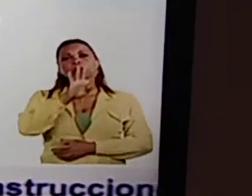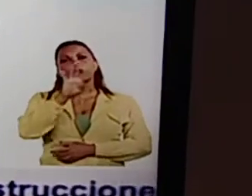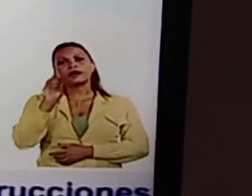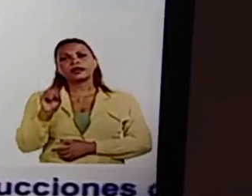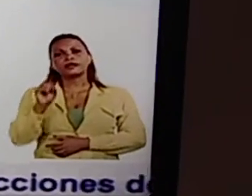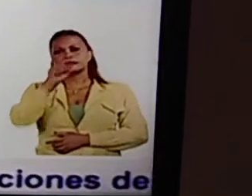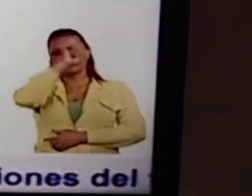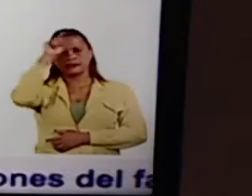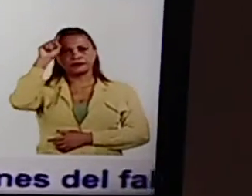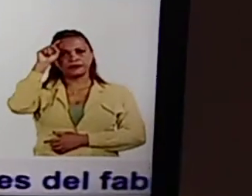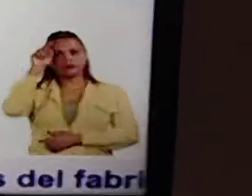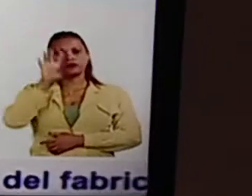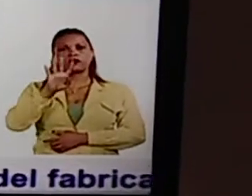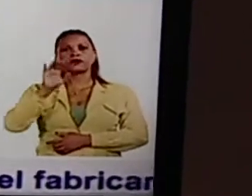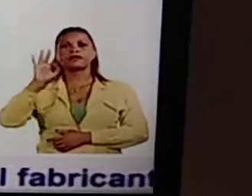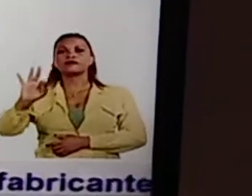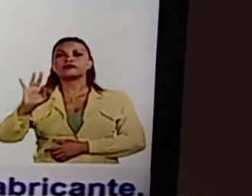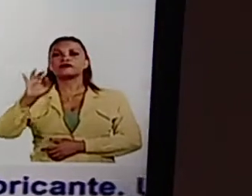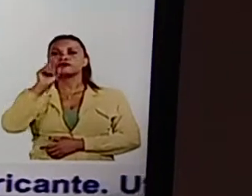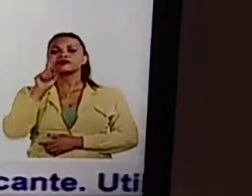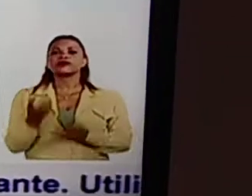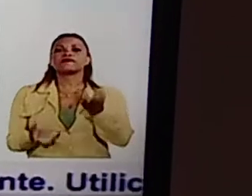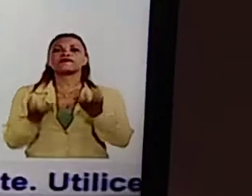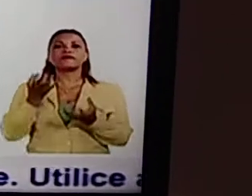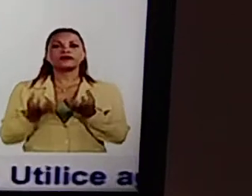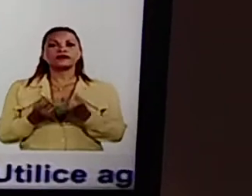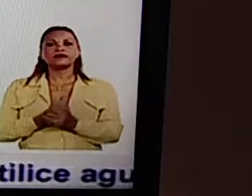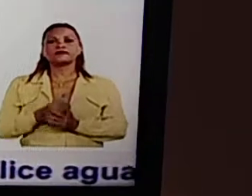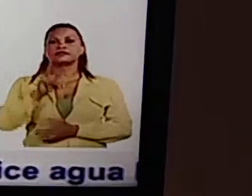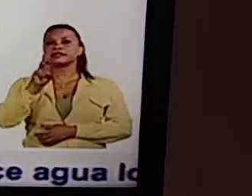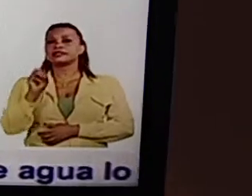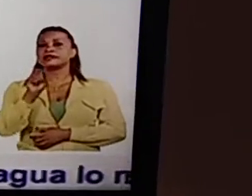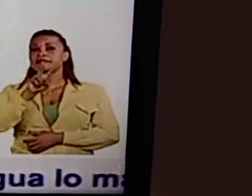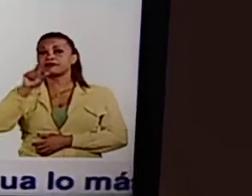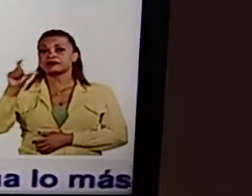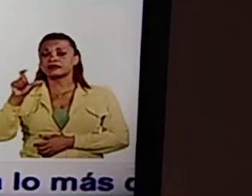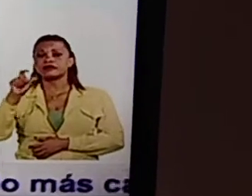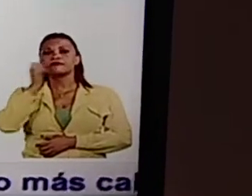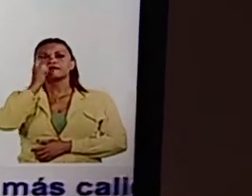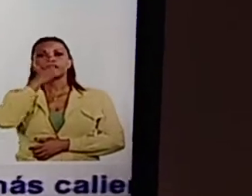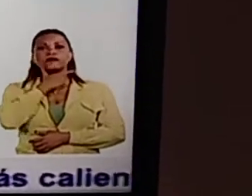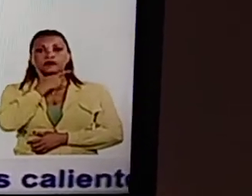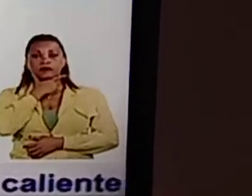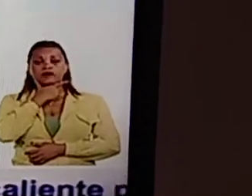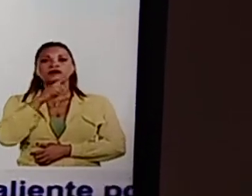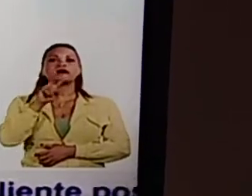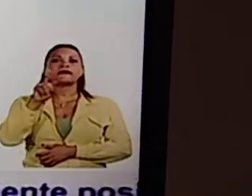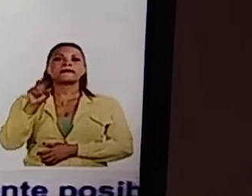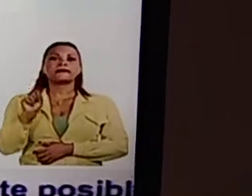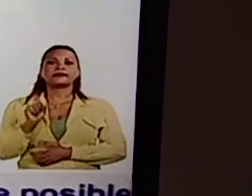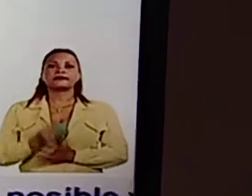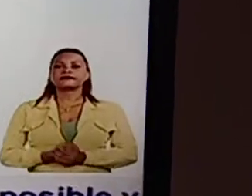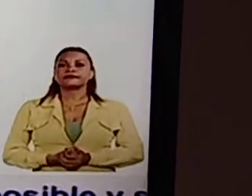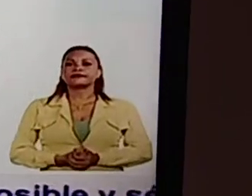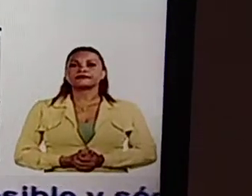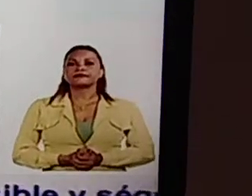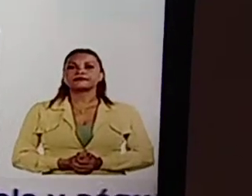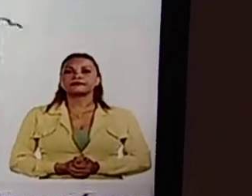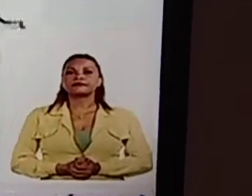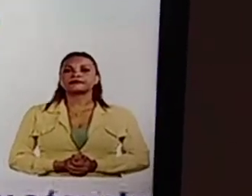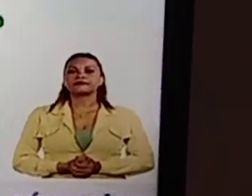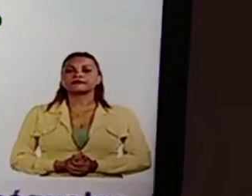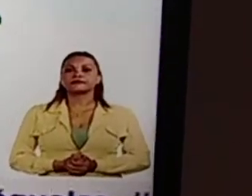Espíritu, 48 en Cienfuegos, 30 en Villa Clara y Ciego de Ávila, con 20 casos en el día de ayer. Y en el